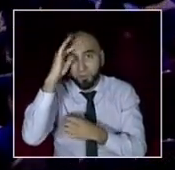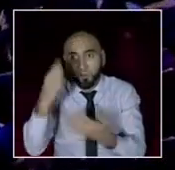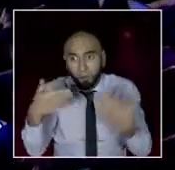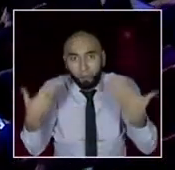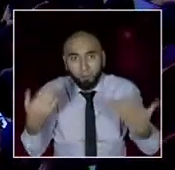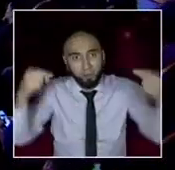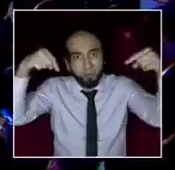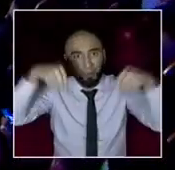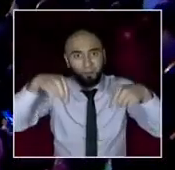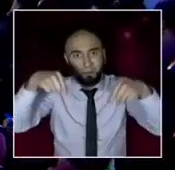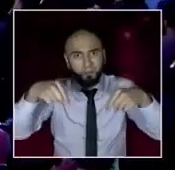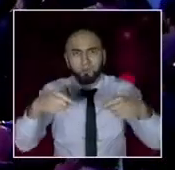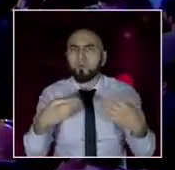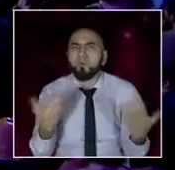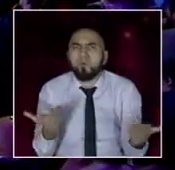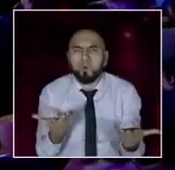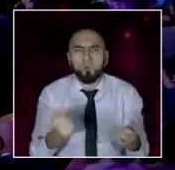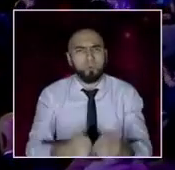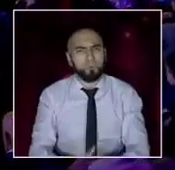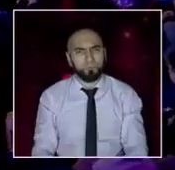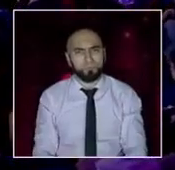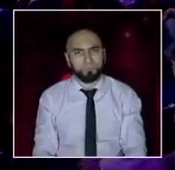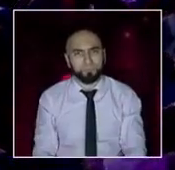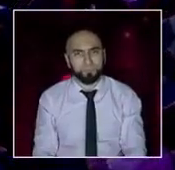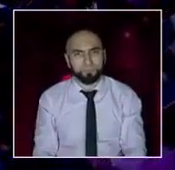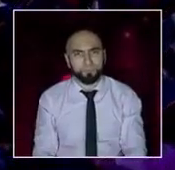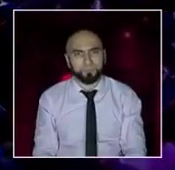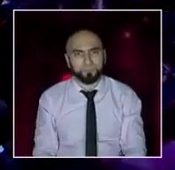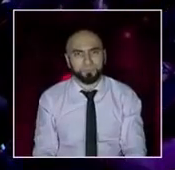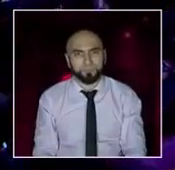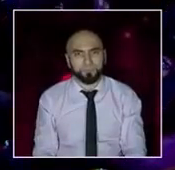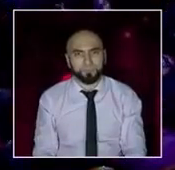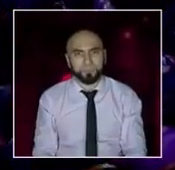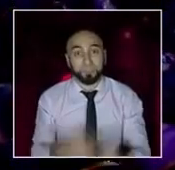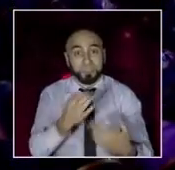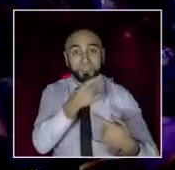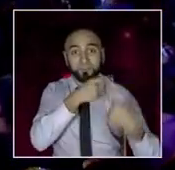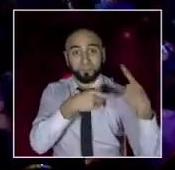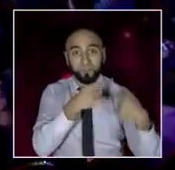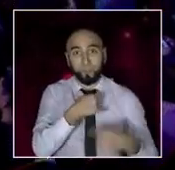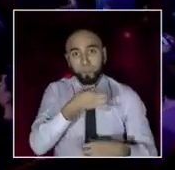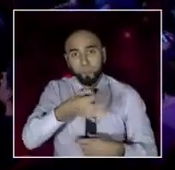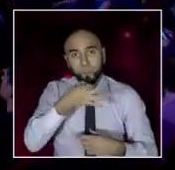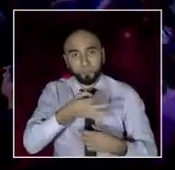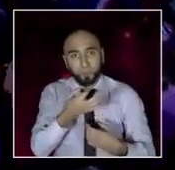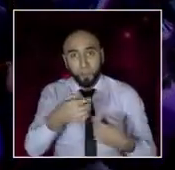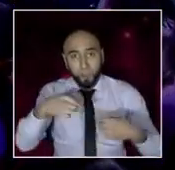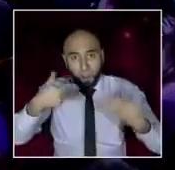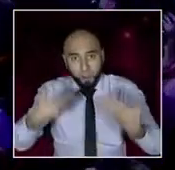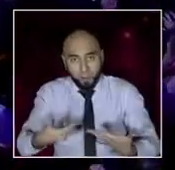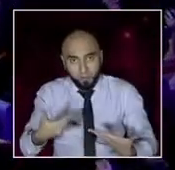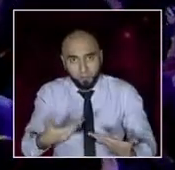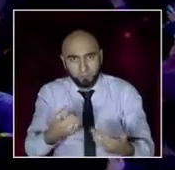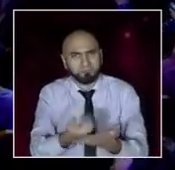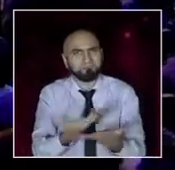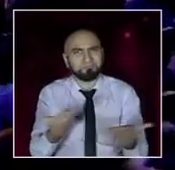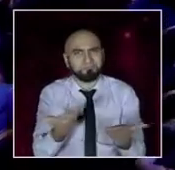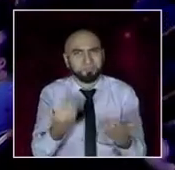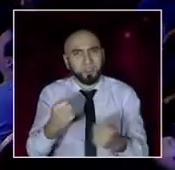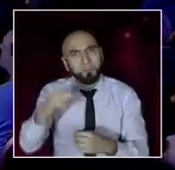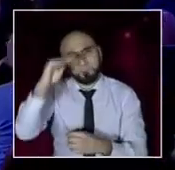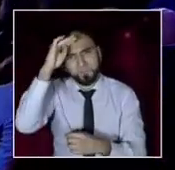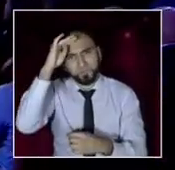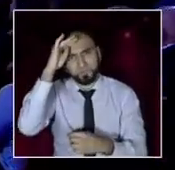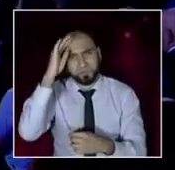ahora, ¿cómo ocurre esto entonces? La historia que quiero contarles hoy, nuestra experiencia de conciencia